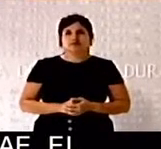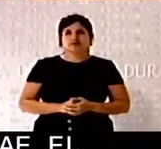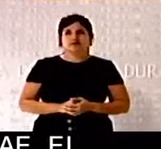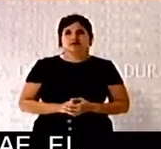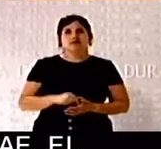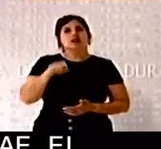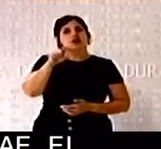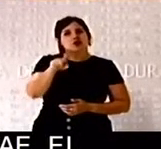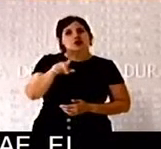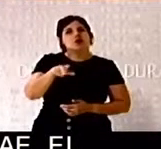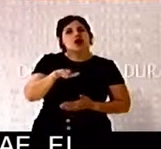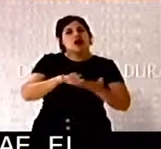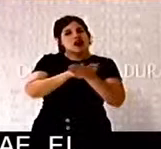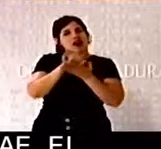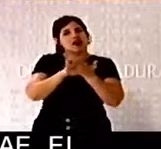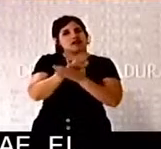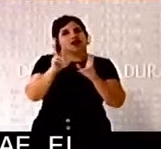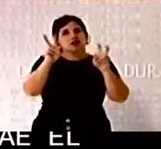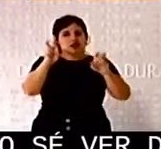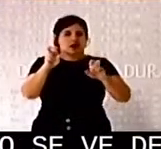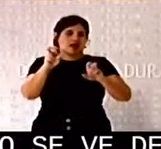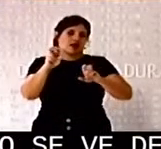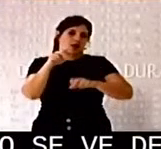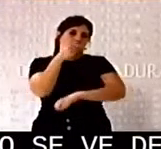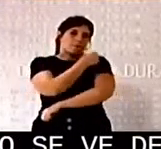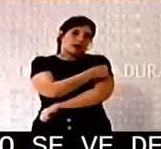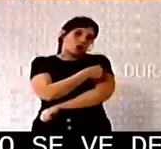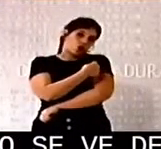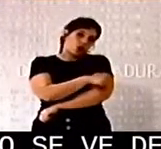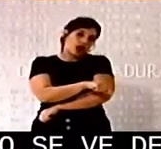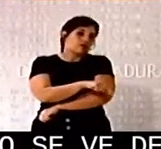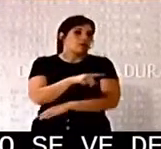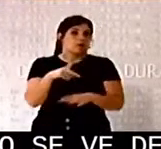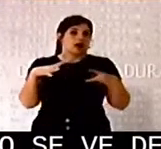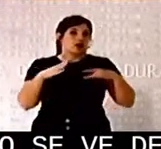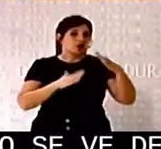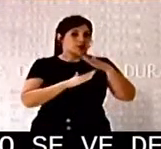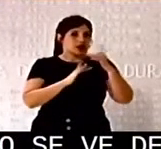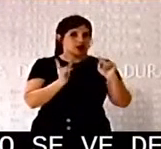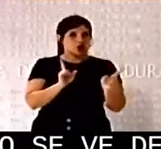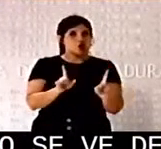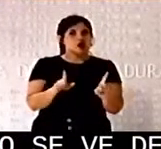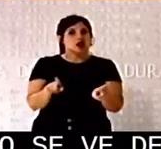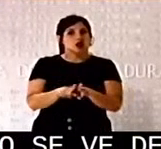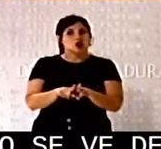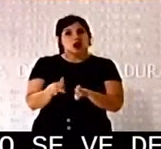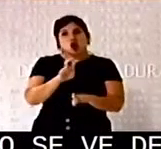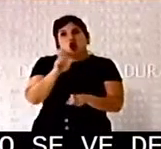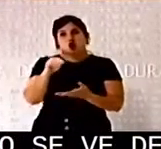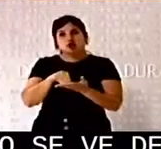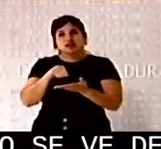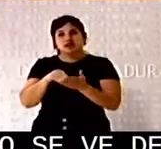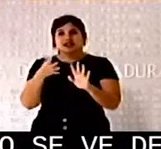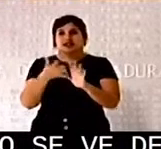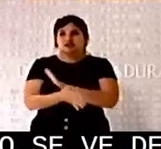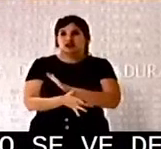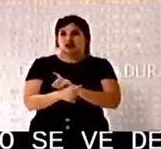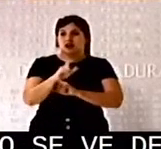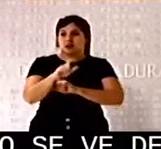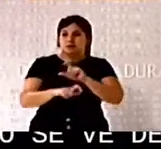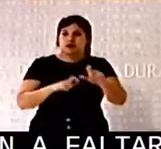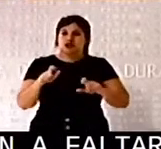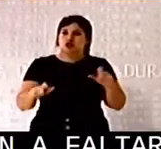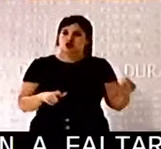dice que la vacuna no se va a ir de vacaciones, significa que, como usted ha expresado en otras ocasiones, que no van a faltar manos para